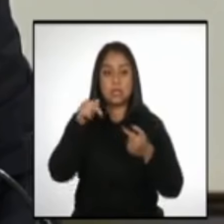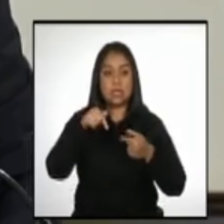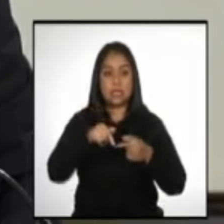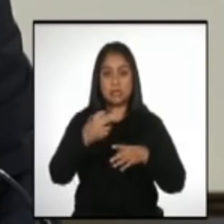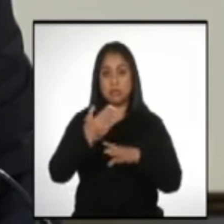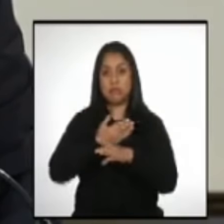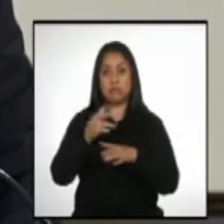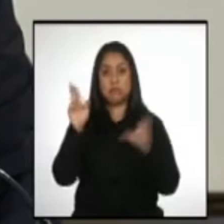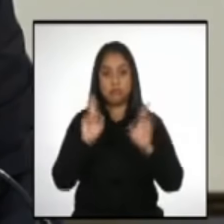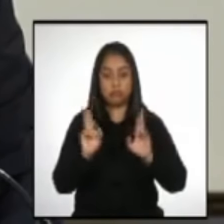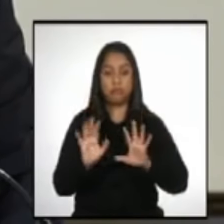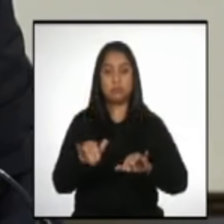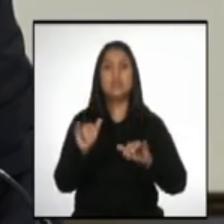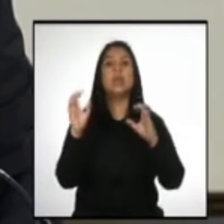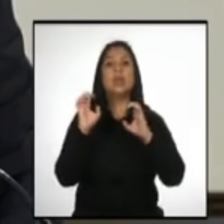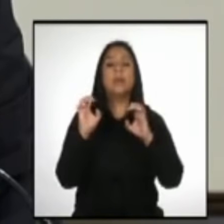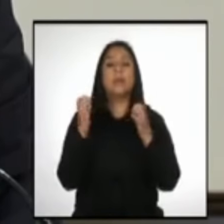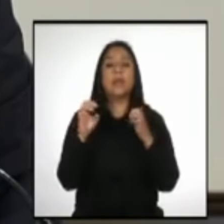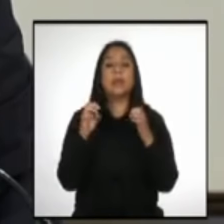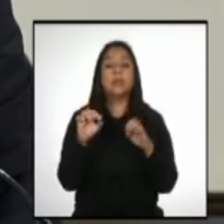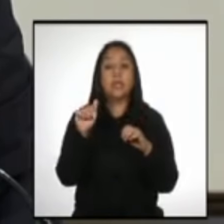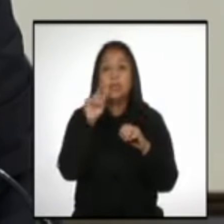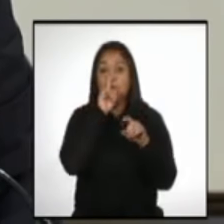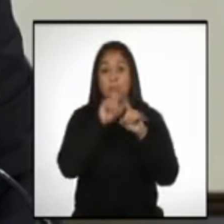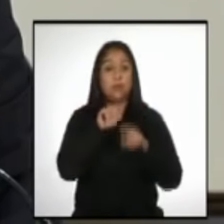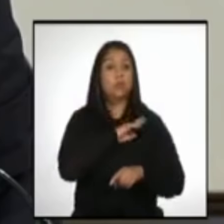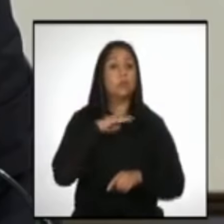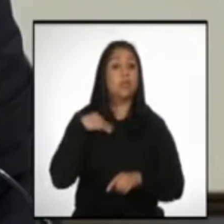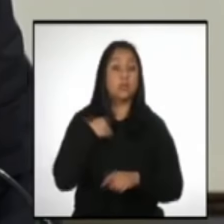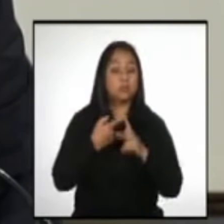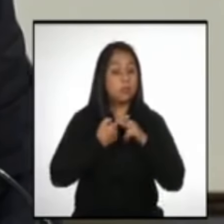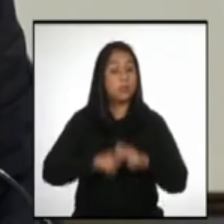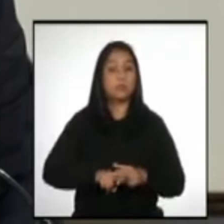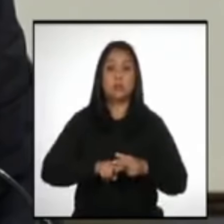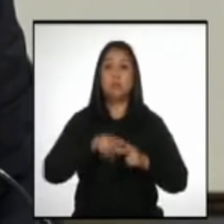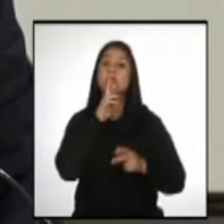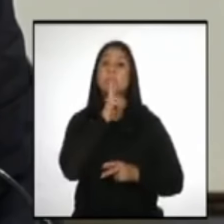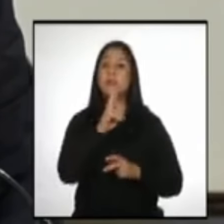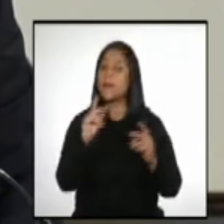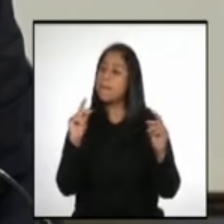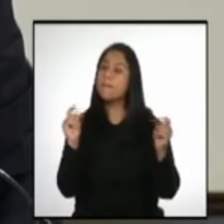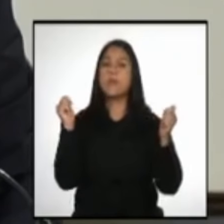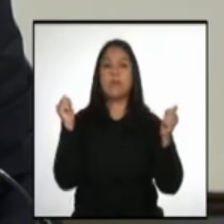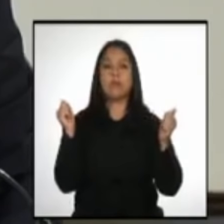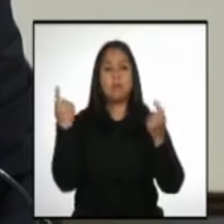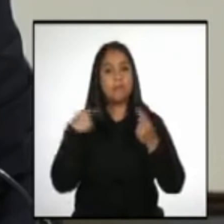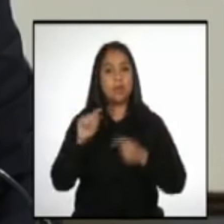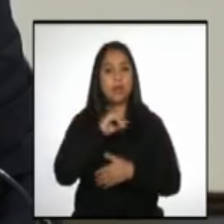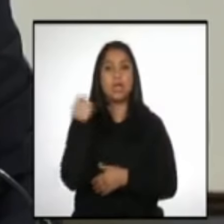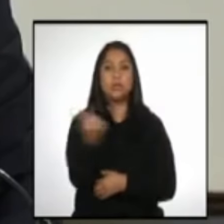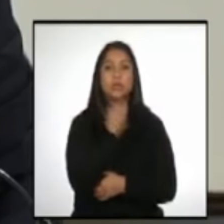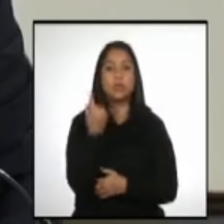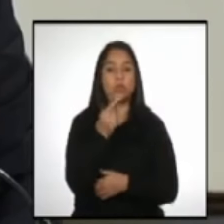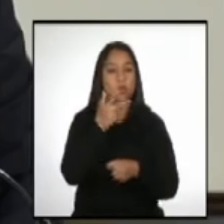en la que los ministerios podrán principiar a generar una respuesta inmediata para que todos los guatemaltecos tengan